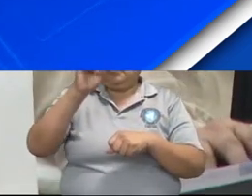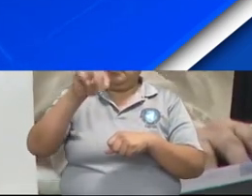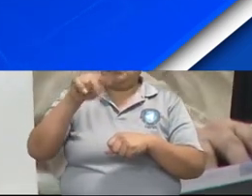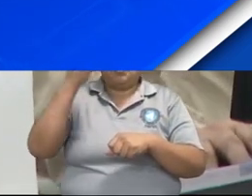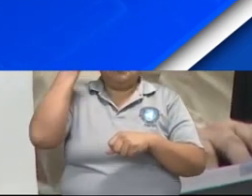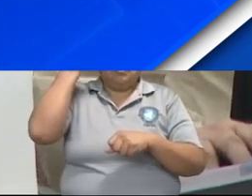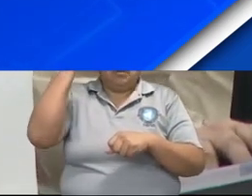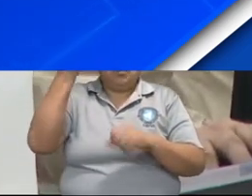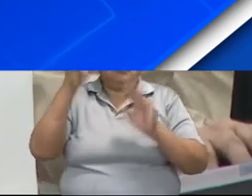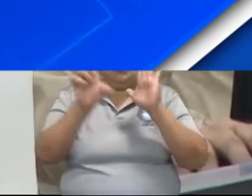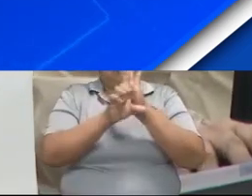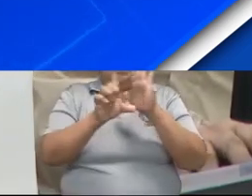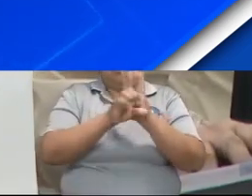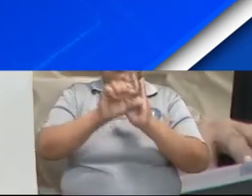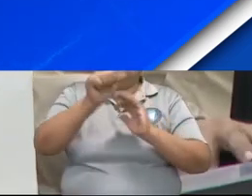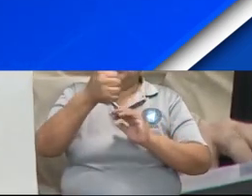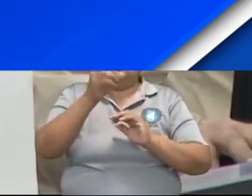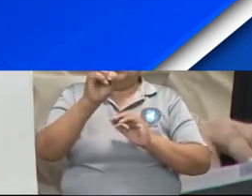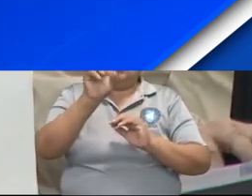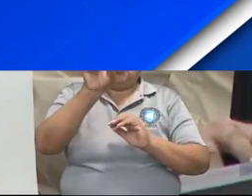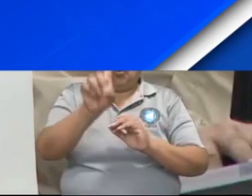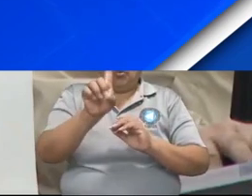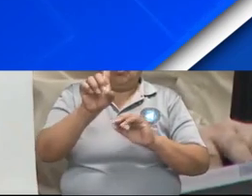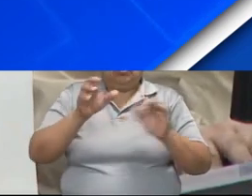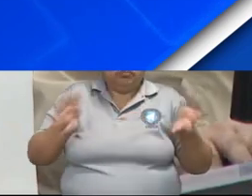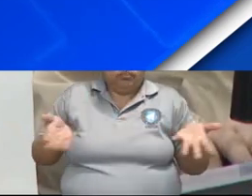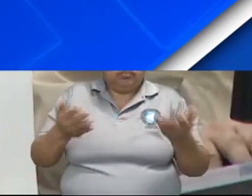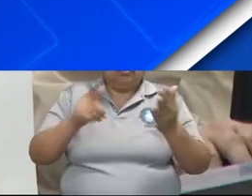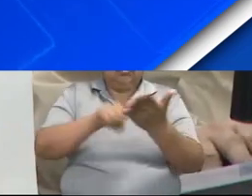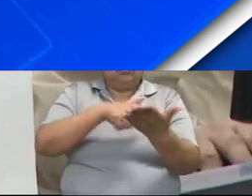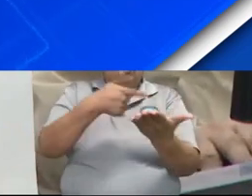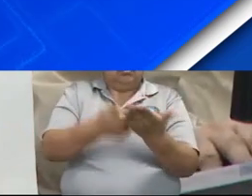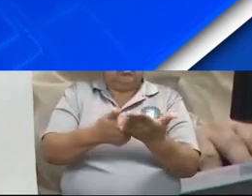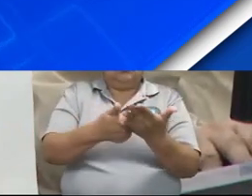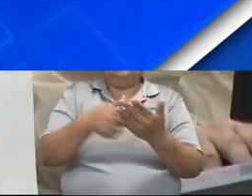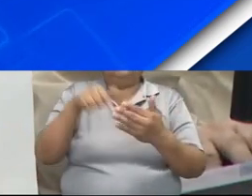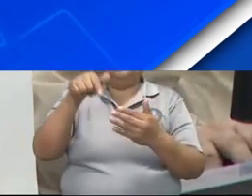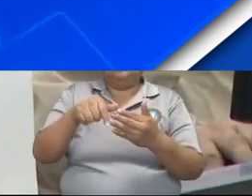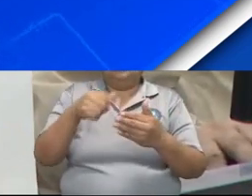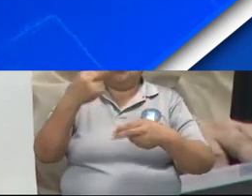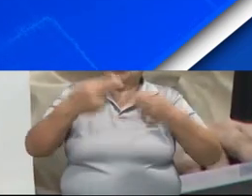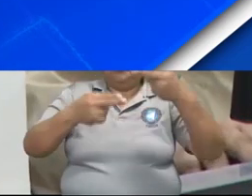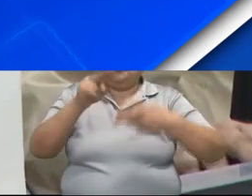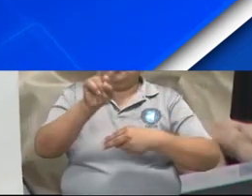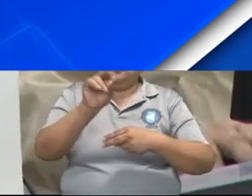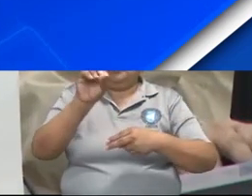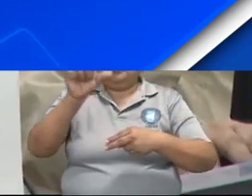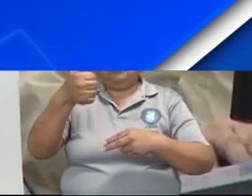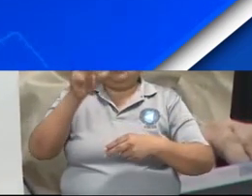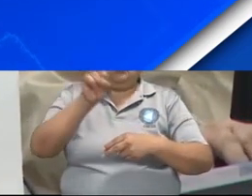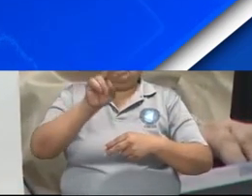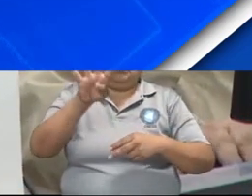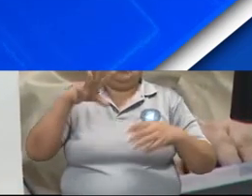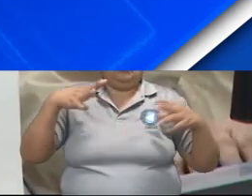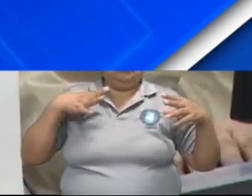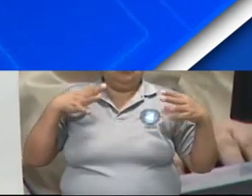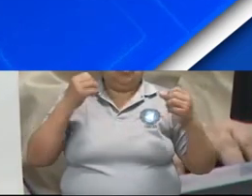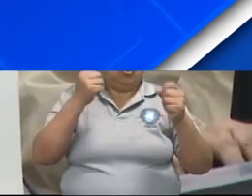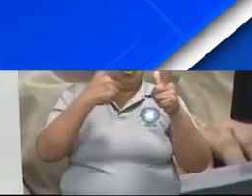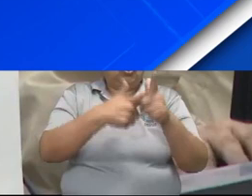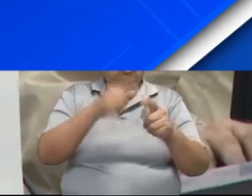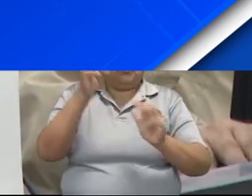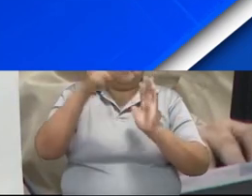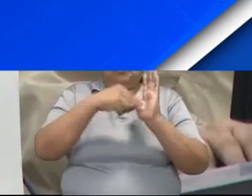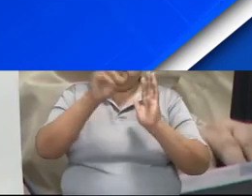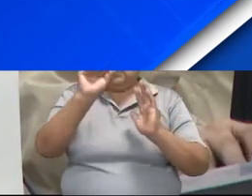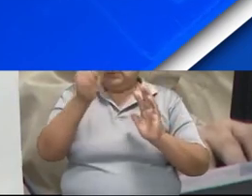la semilla de producción la apartan para la siembra y la otra para consumo y para el comercio. Del 24 sí, de octubre del año